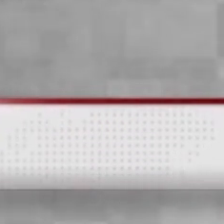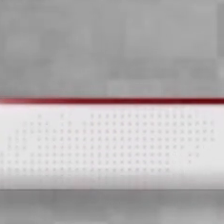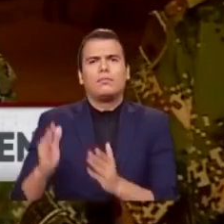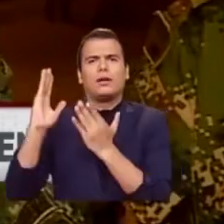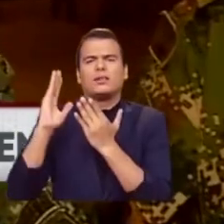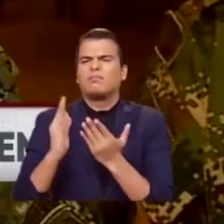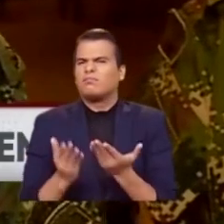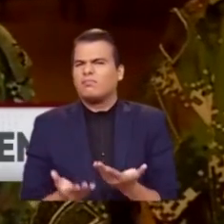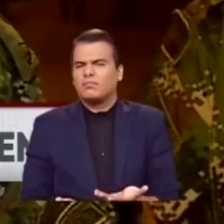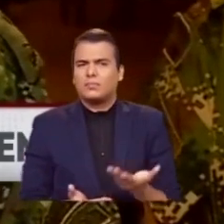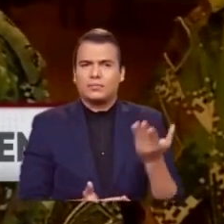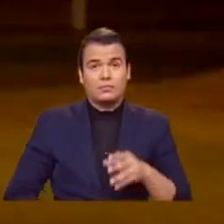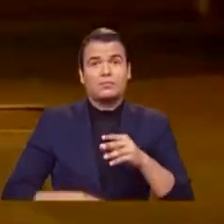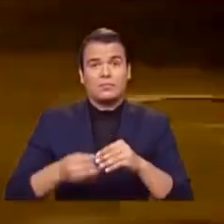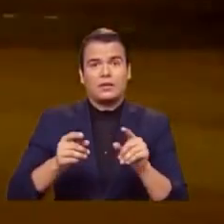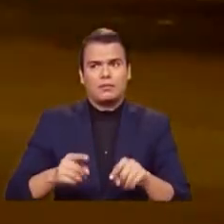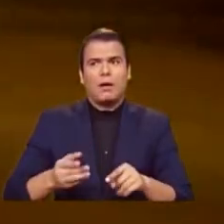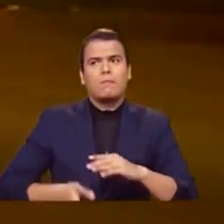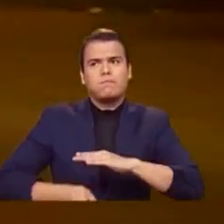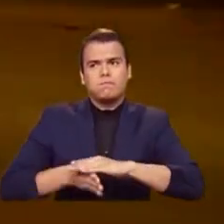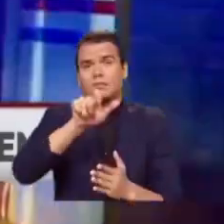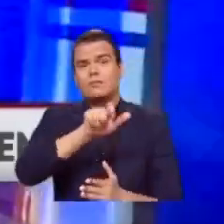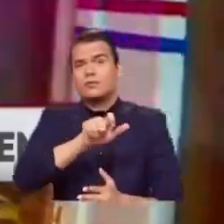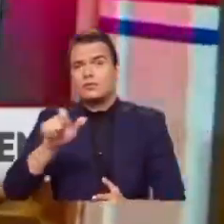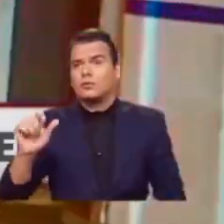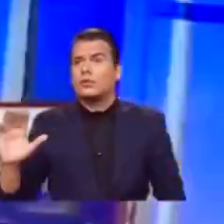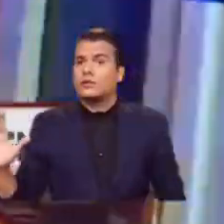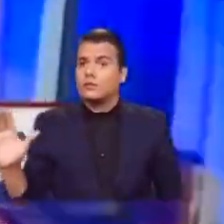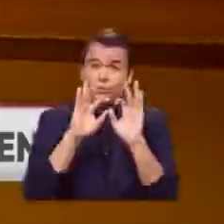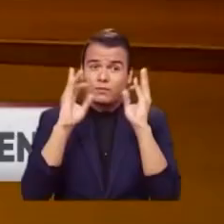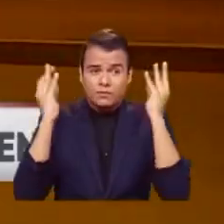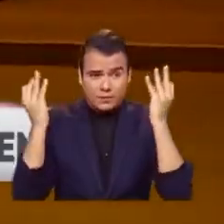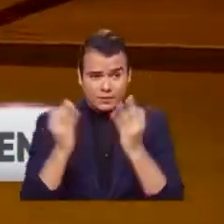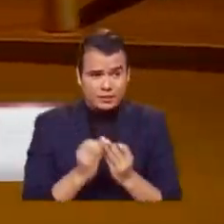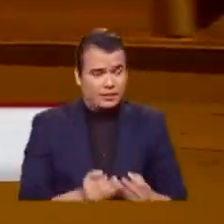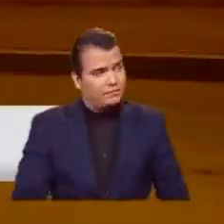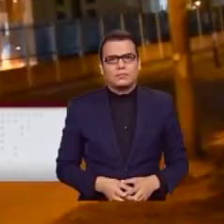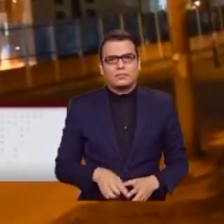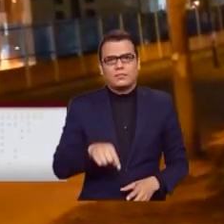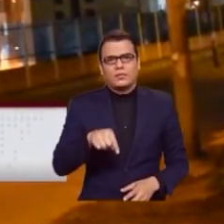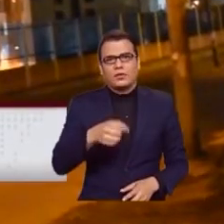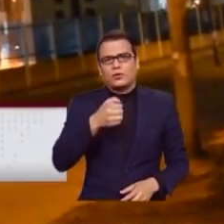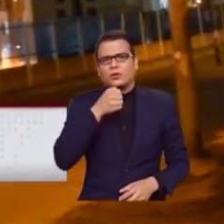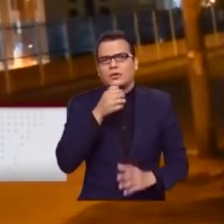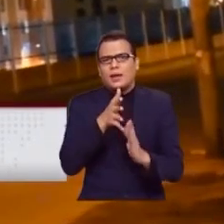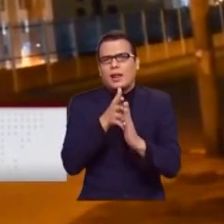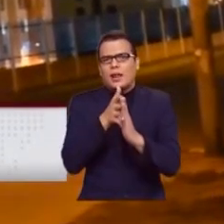tensa calma. Salir en apoyo a verificar cómo está el cumplimiento a la ley.